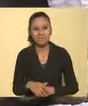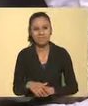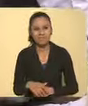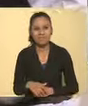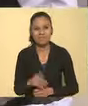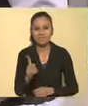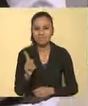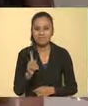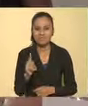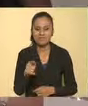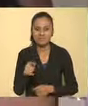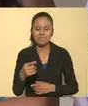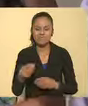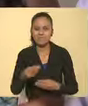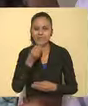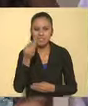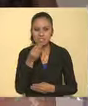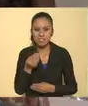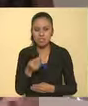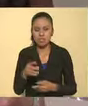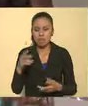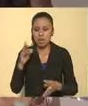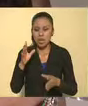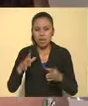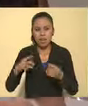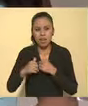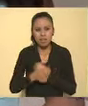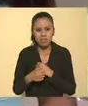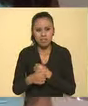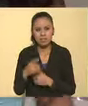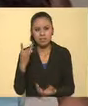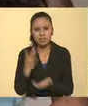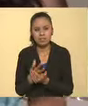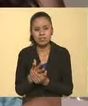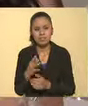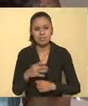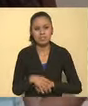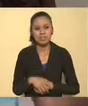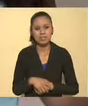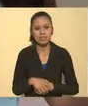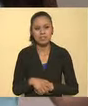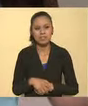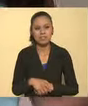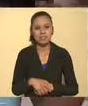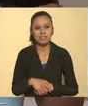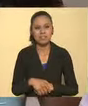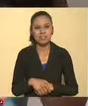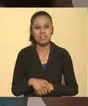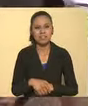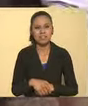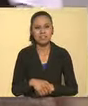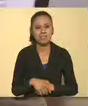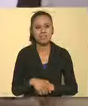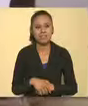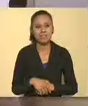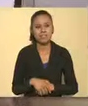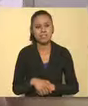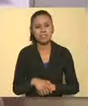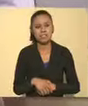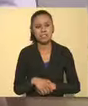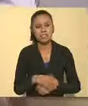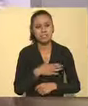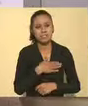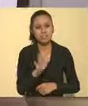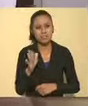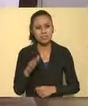No, esa es la comida que está la estufa, ¿no? Calientita. No inventes, Miguel.